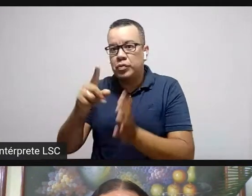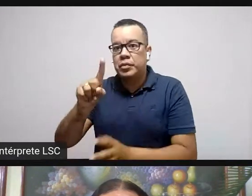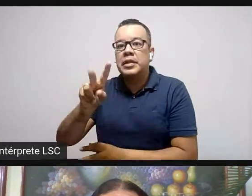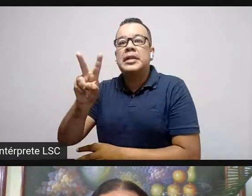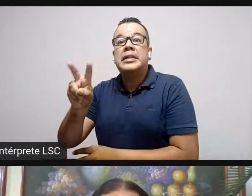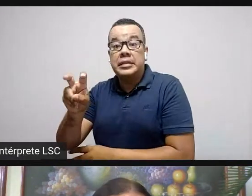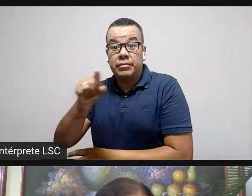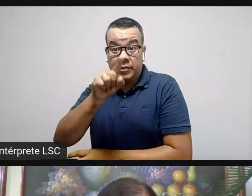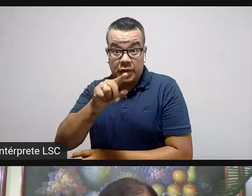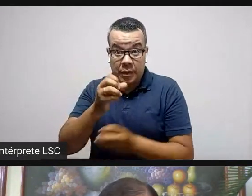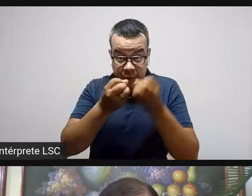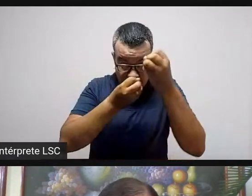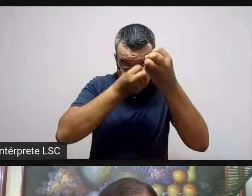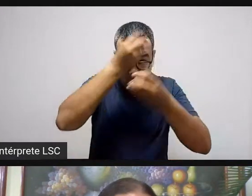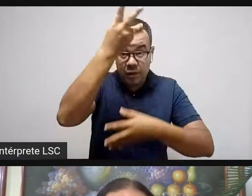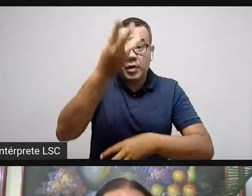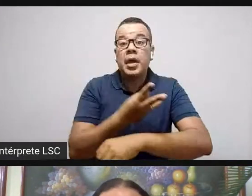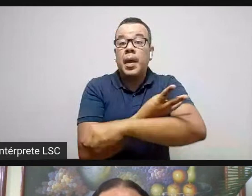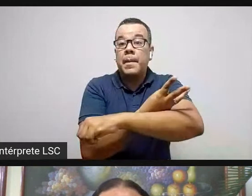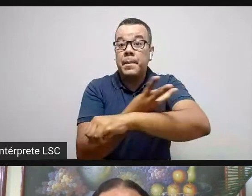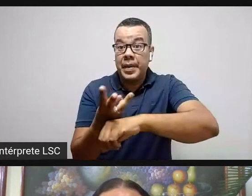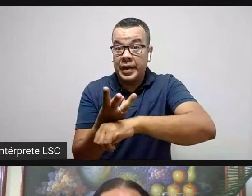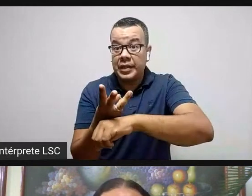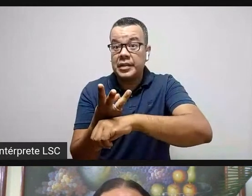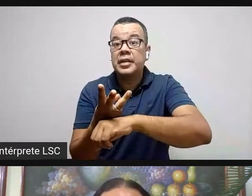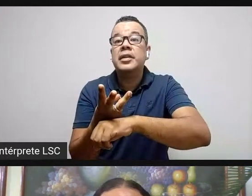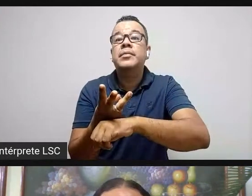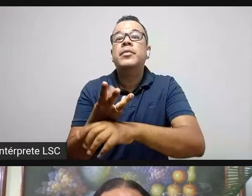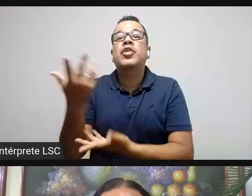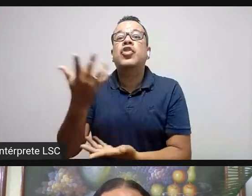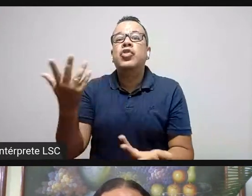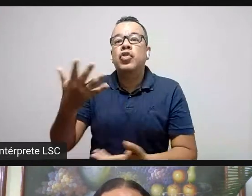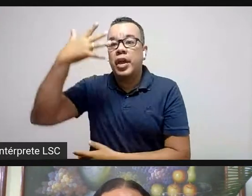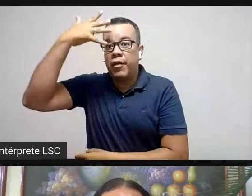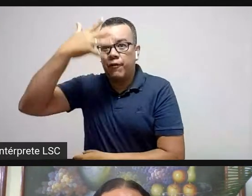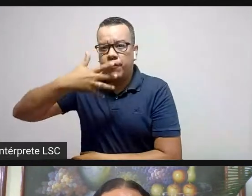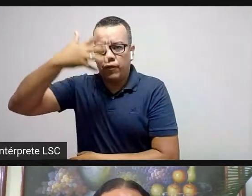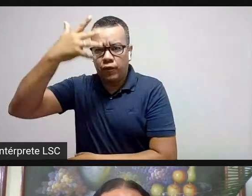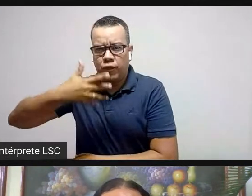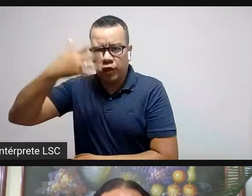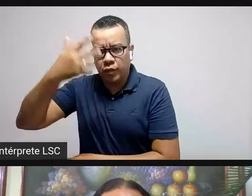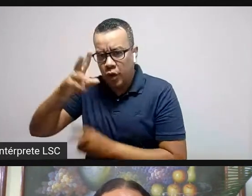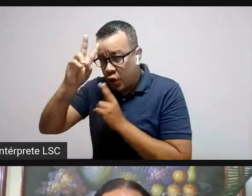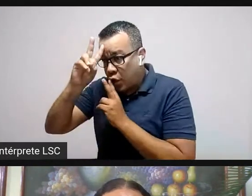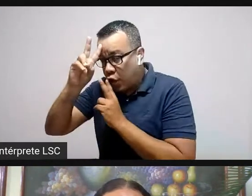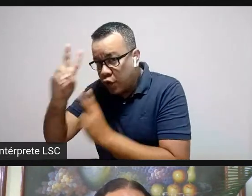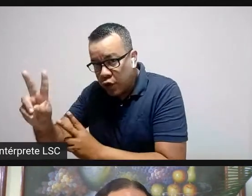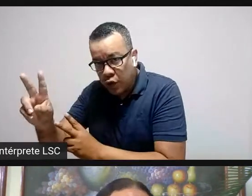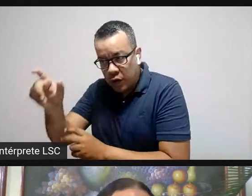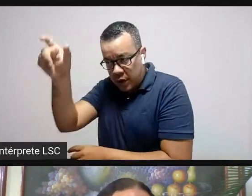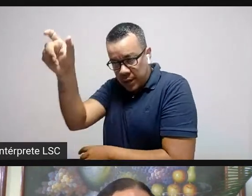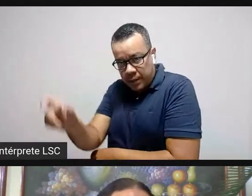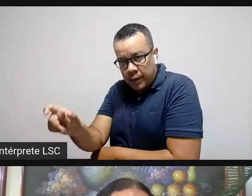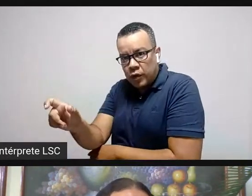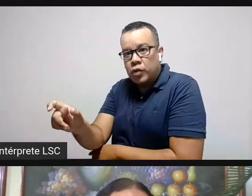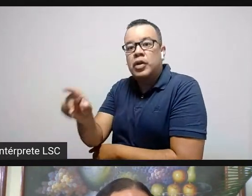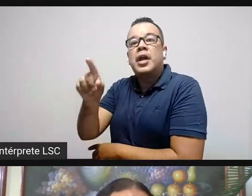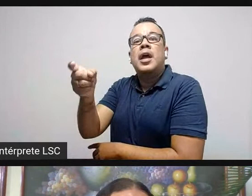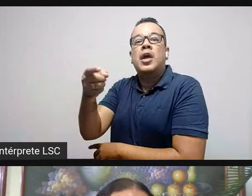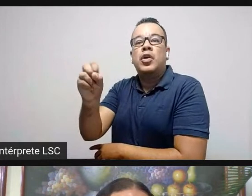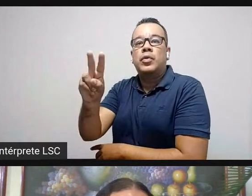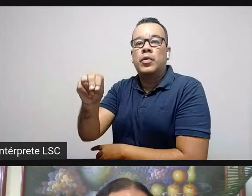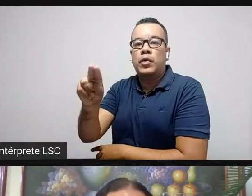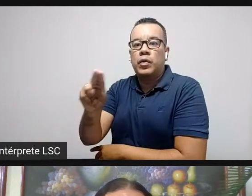de la página en homenaje en la red social Facebook al poeta y escritor colombiano Gonzalo Arango desde el